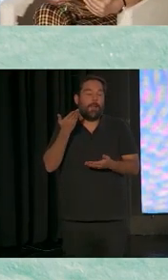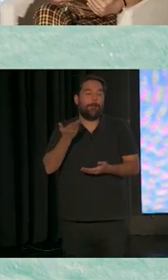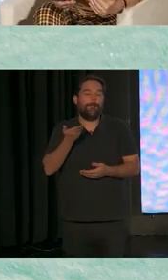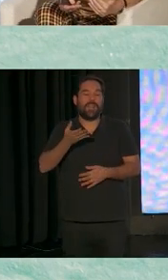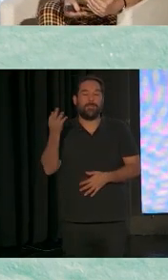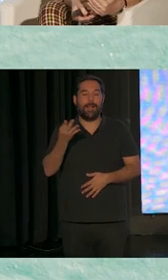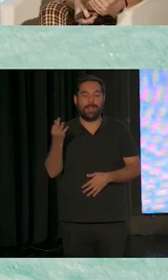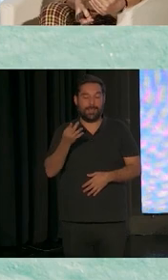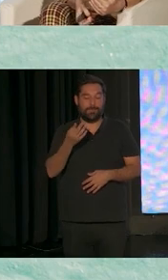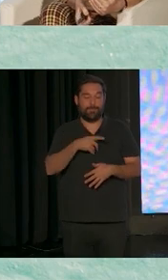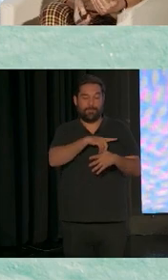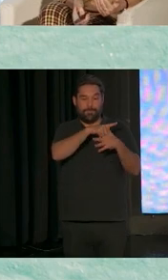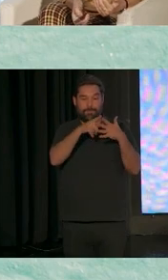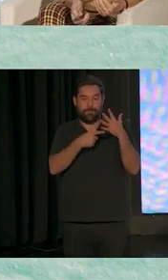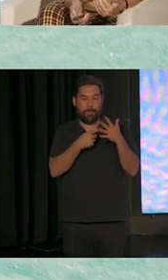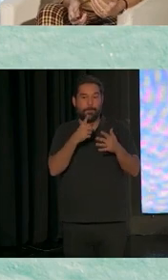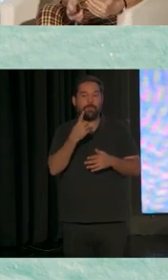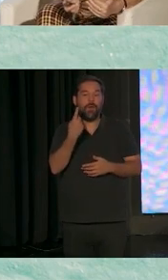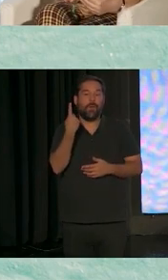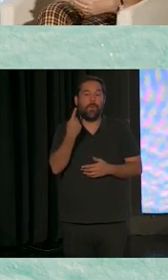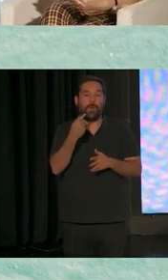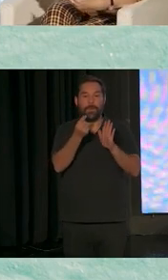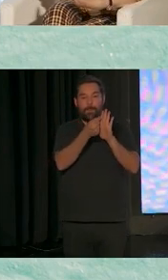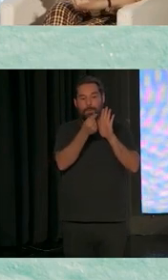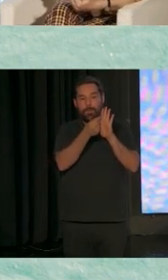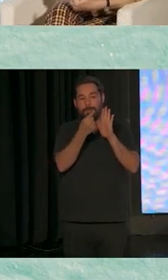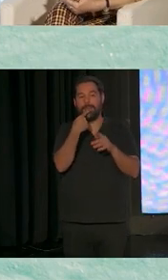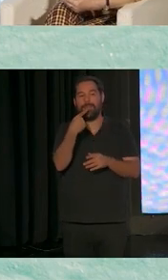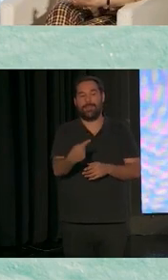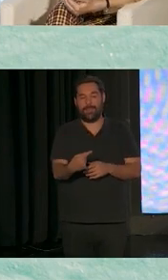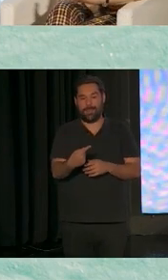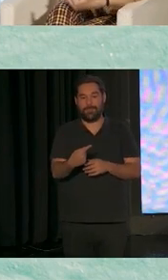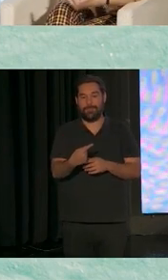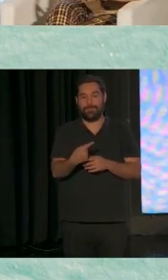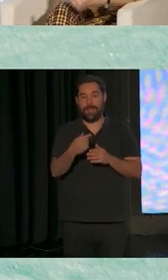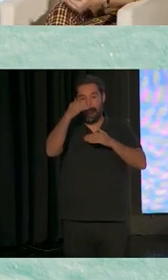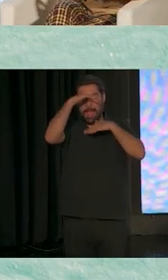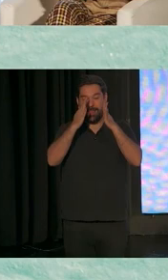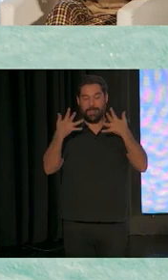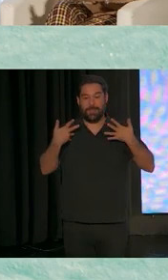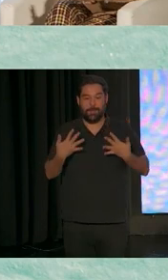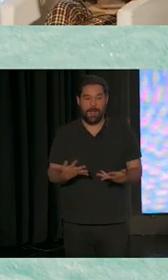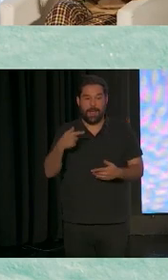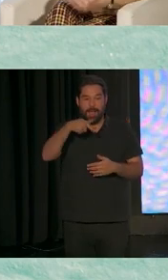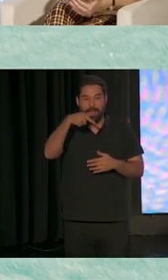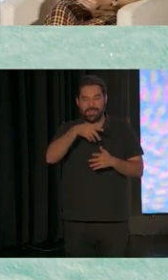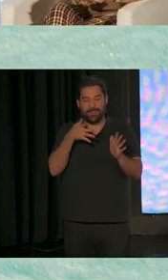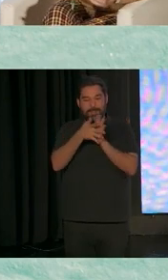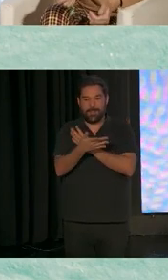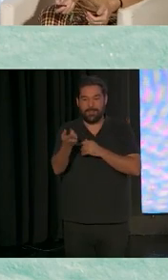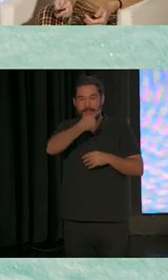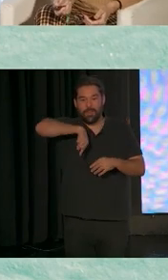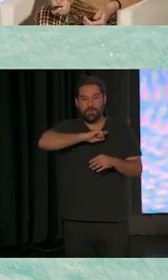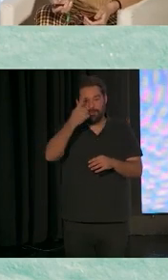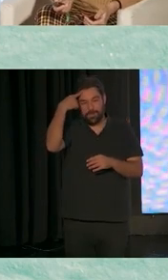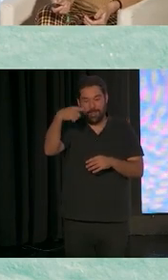hace particular ilusión no que es este irrenunciable que dice la atención temprana debe fundamentarse en lo que sabemos